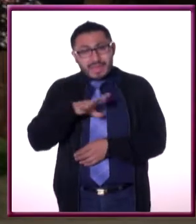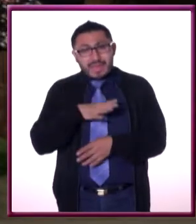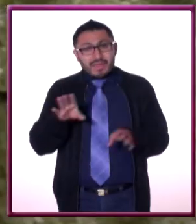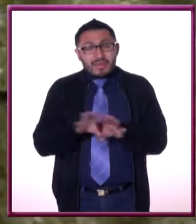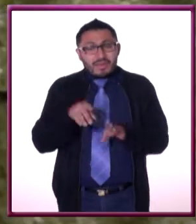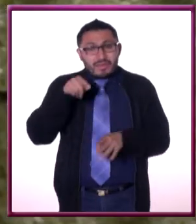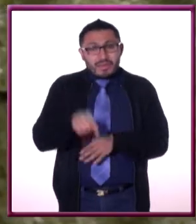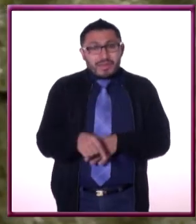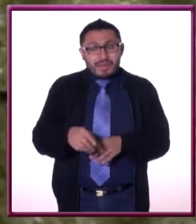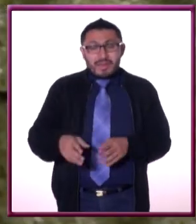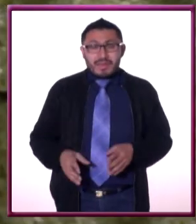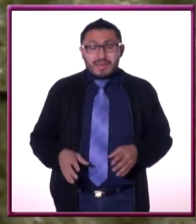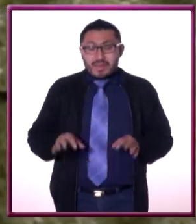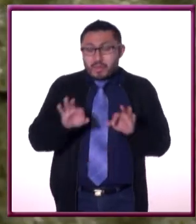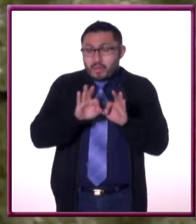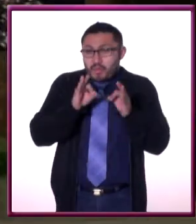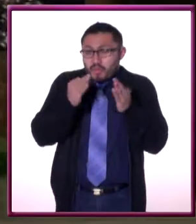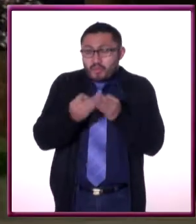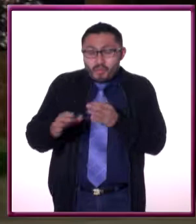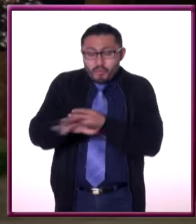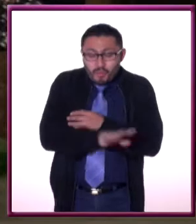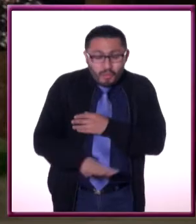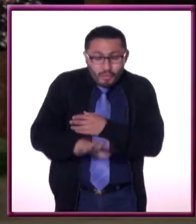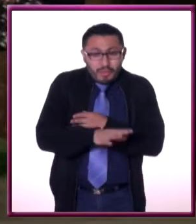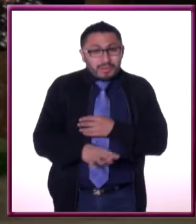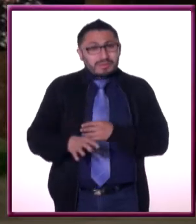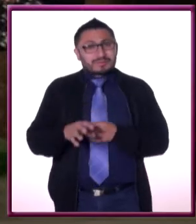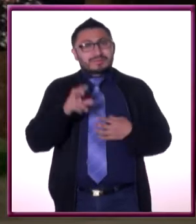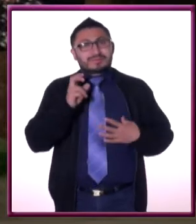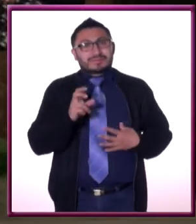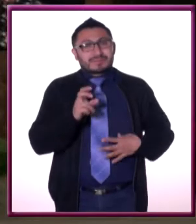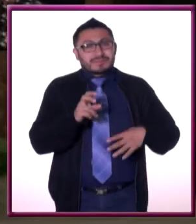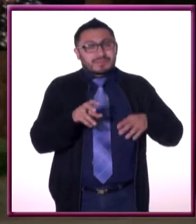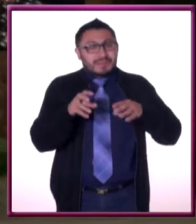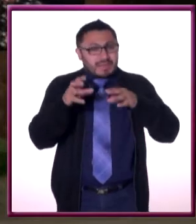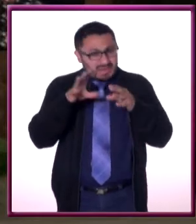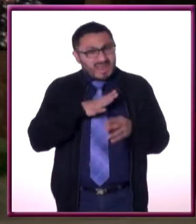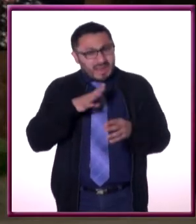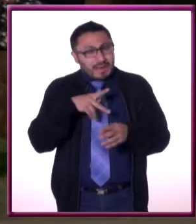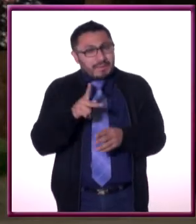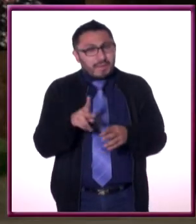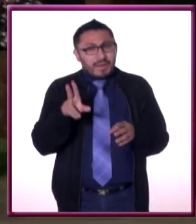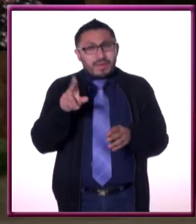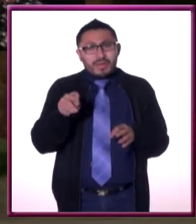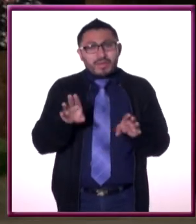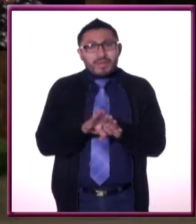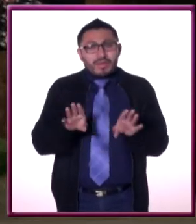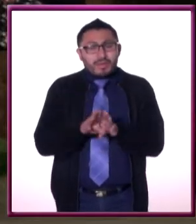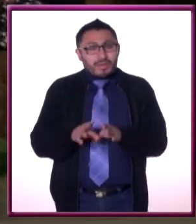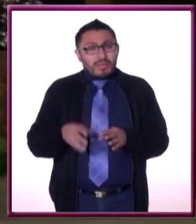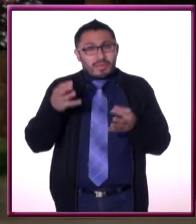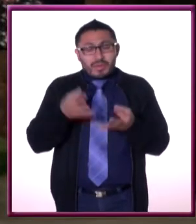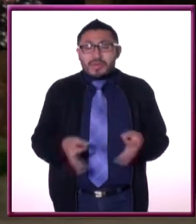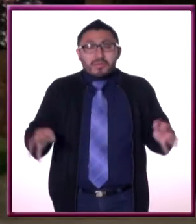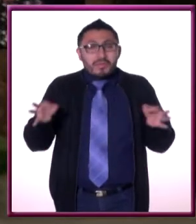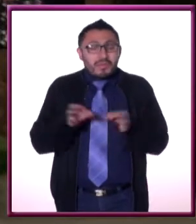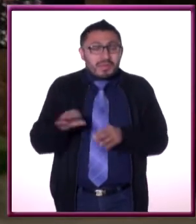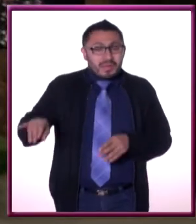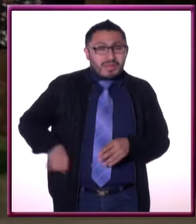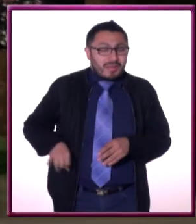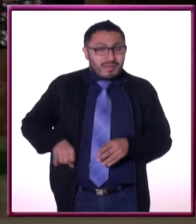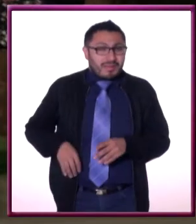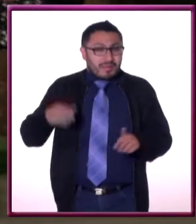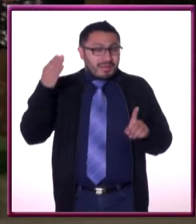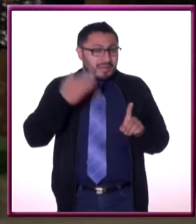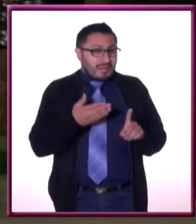este agroecosistema, ¿no? Exacto, sí. Está ahí disponible, pero tal vez no es el principal interés de quien lo